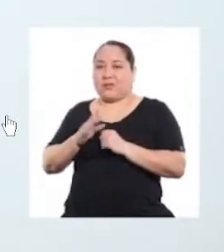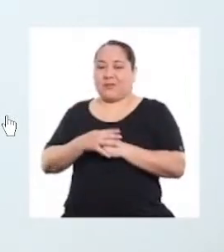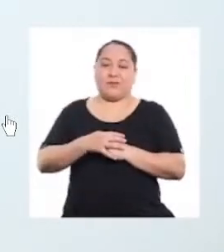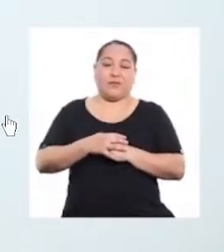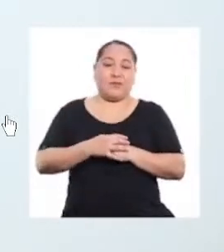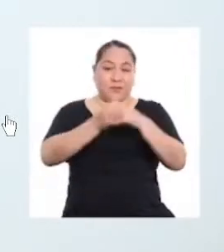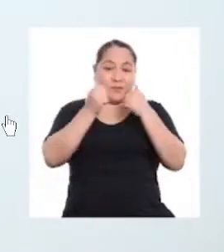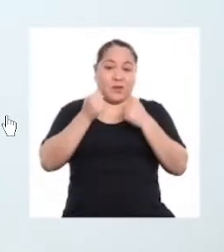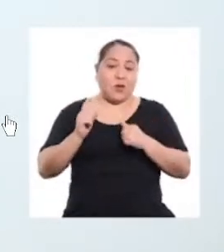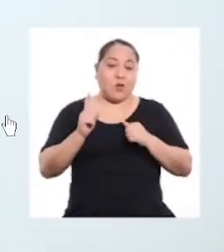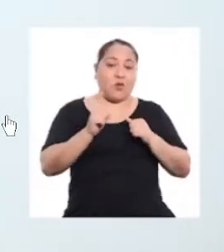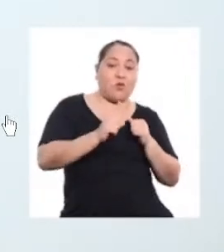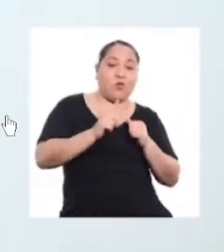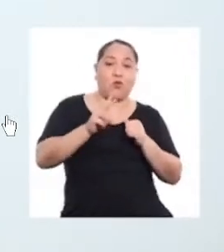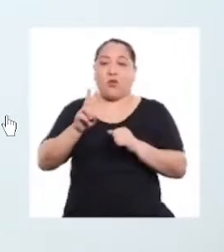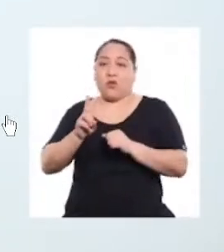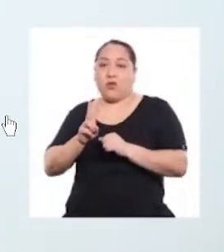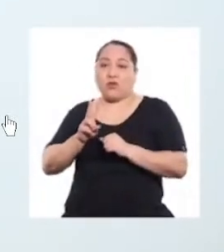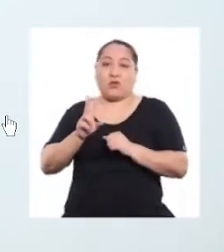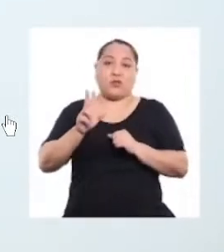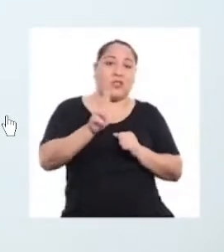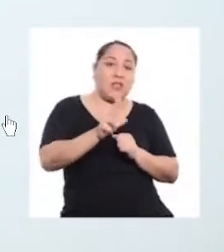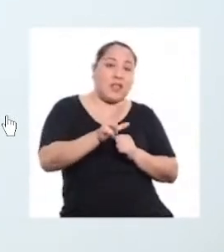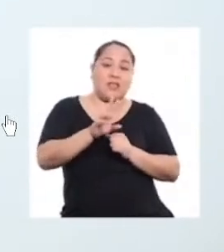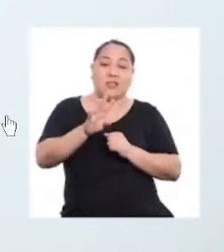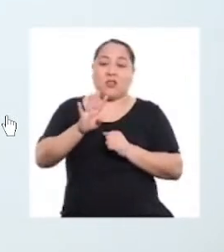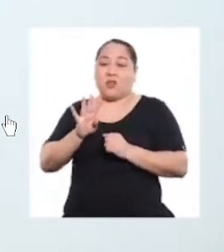1, 2, 3, 4. Bien, vamos.